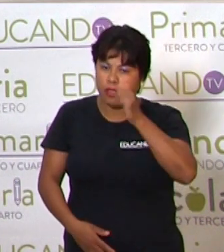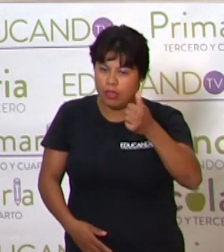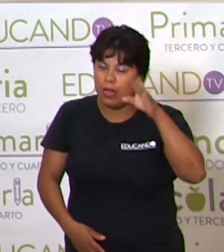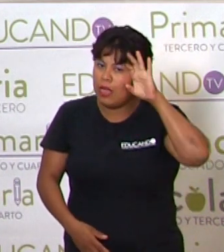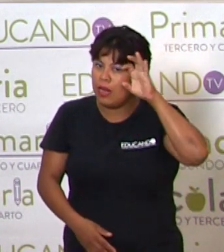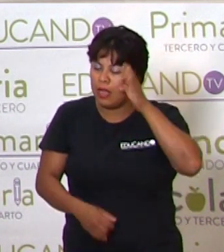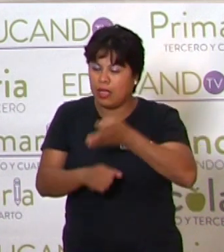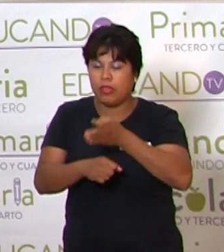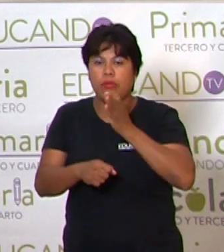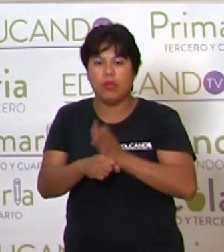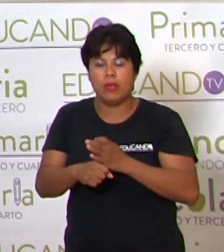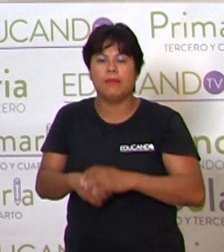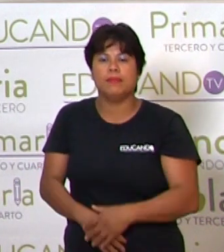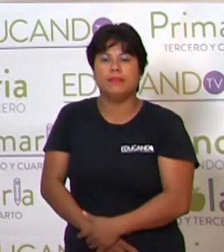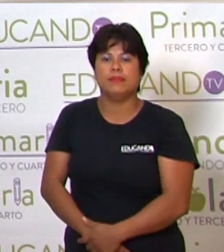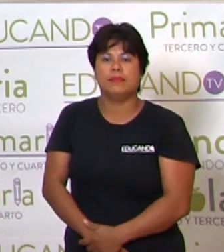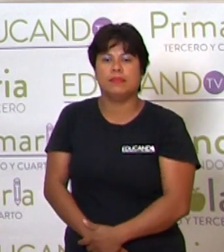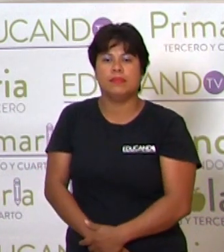otra caricatura,